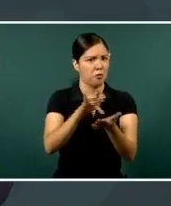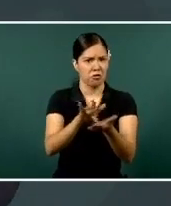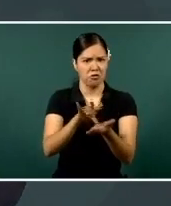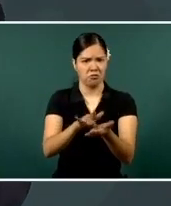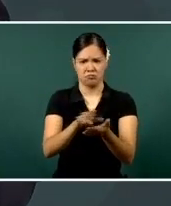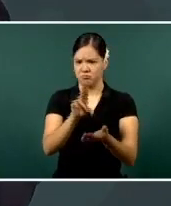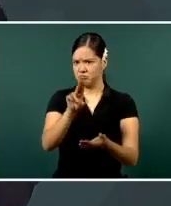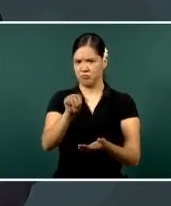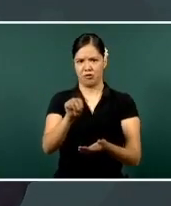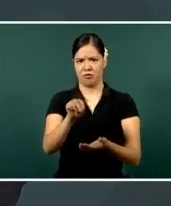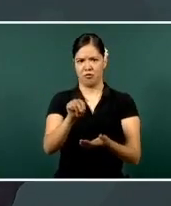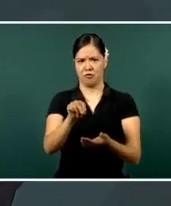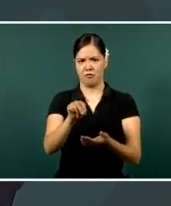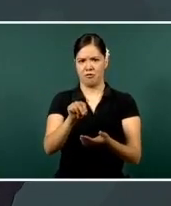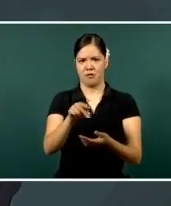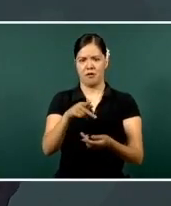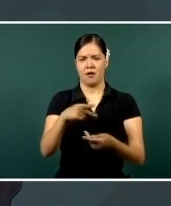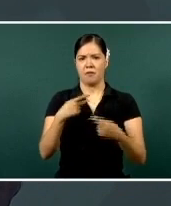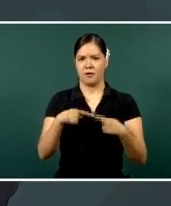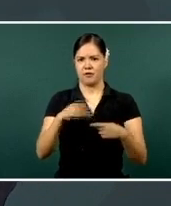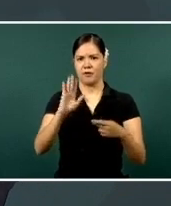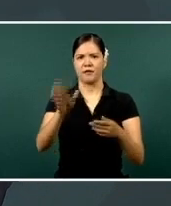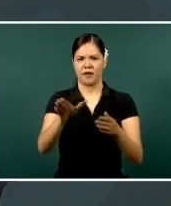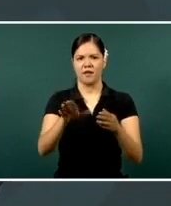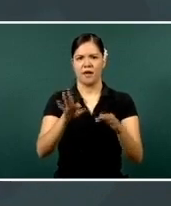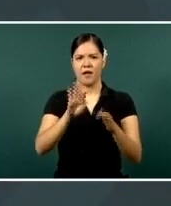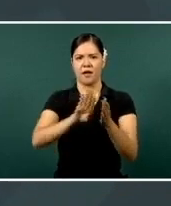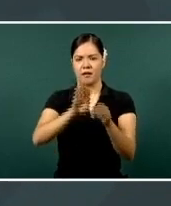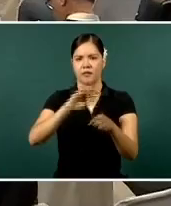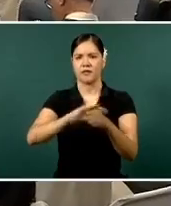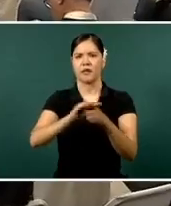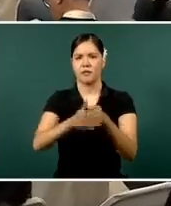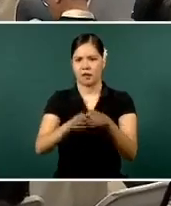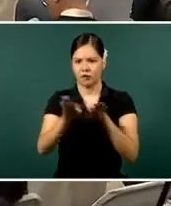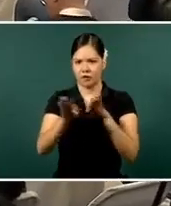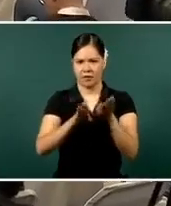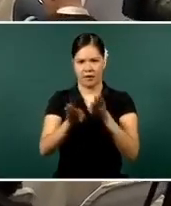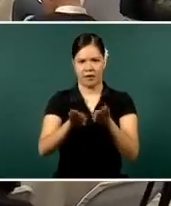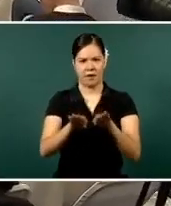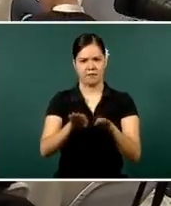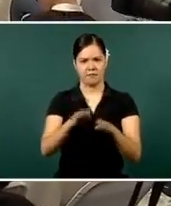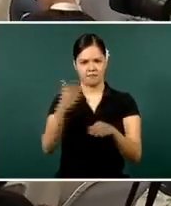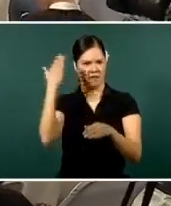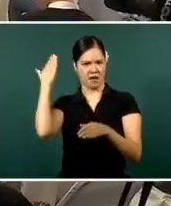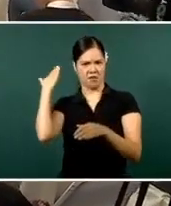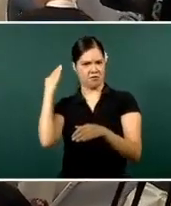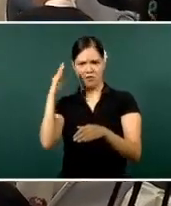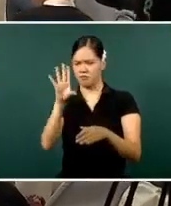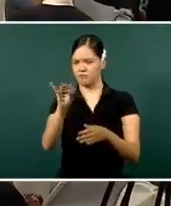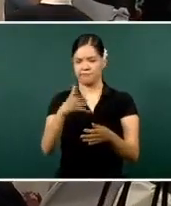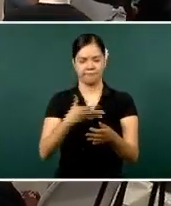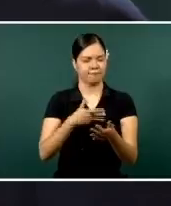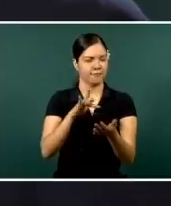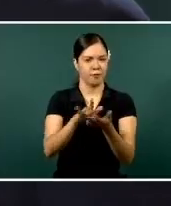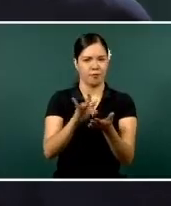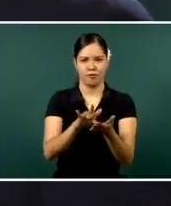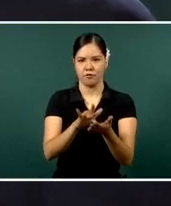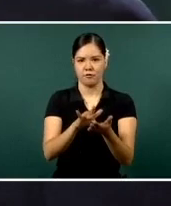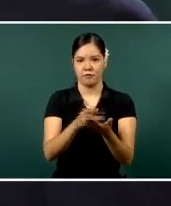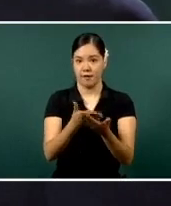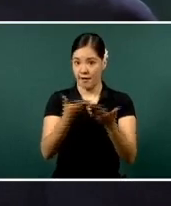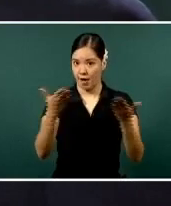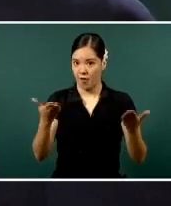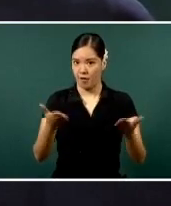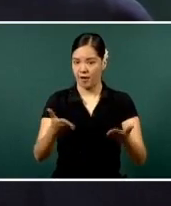del Seguro, ni a otros jubilados. Ahora es a todos